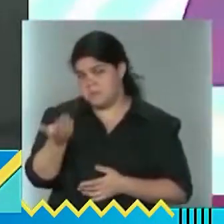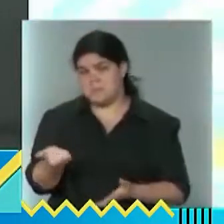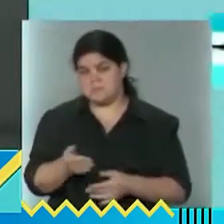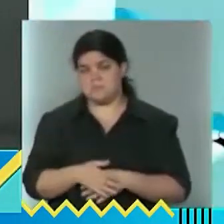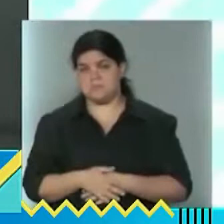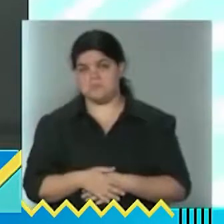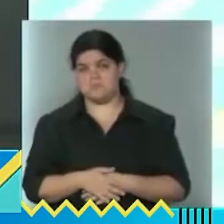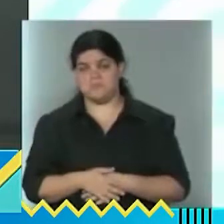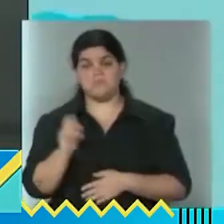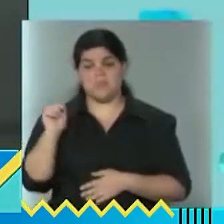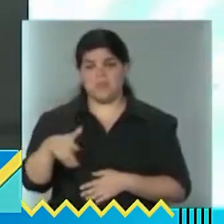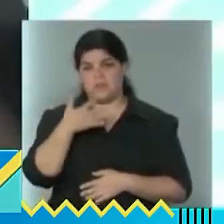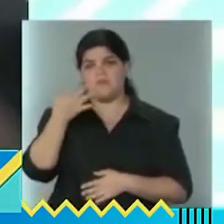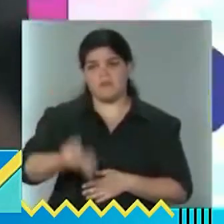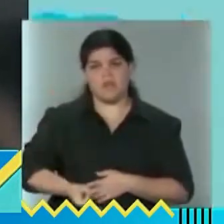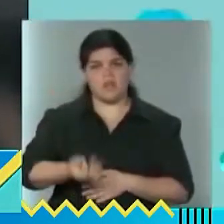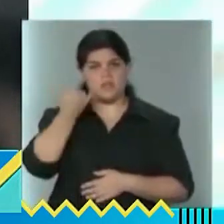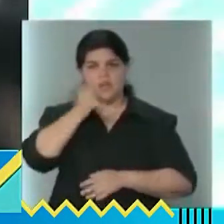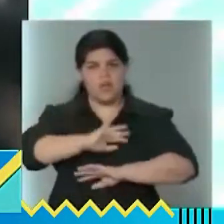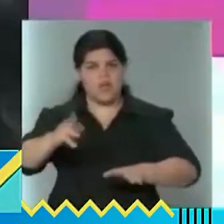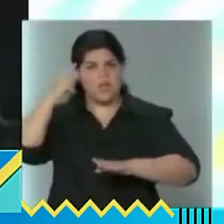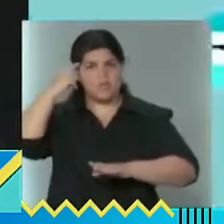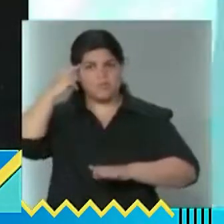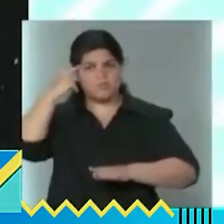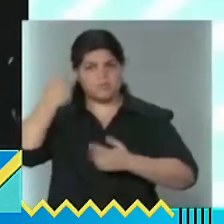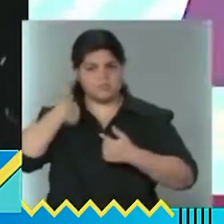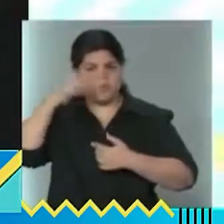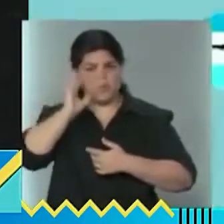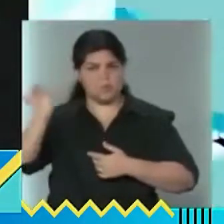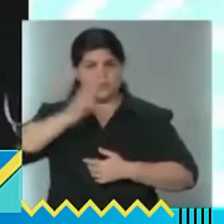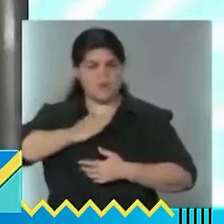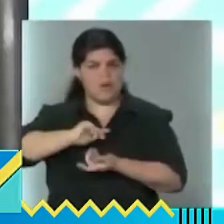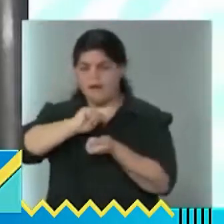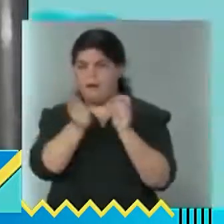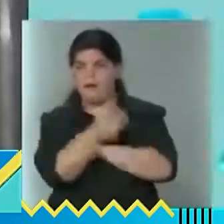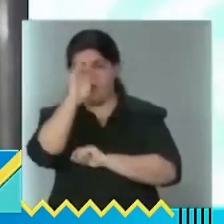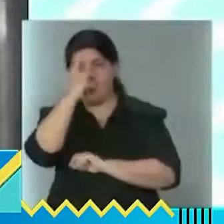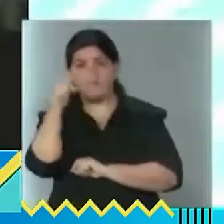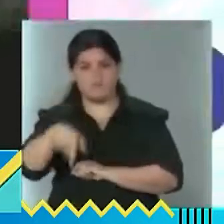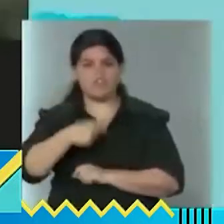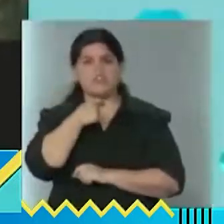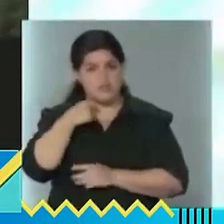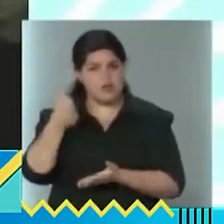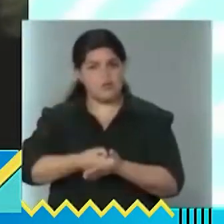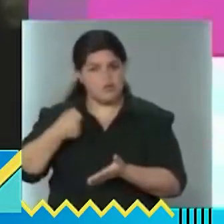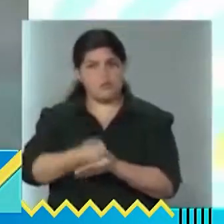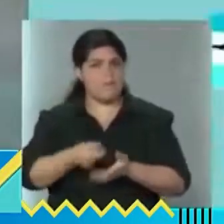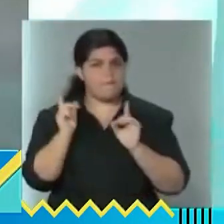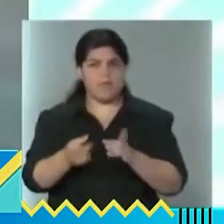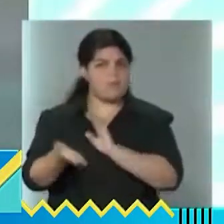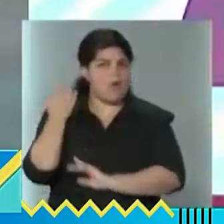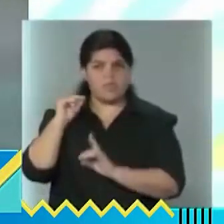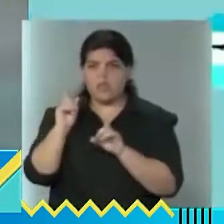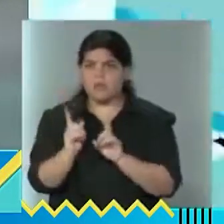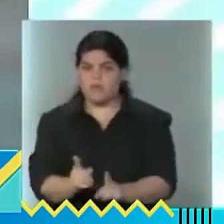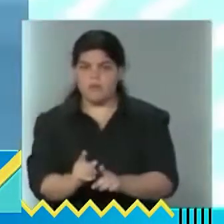Entonces, realmente fue un poco romper con eso y decir, bueno, yo quiero seguir haciendo mis cosas y... A ver, la gente que quizás a